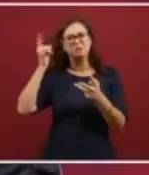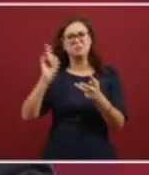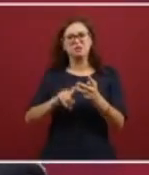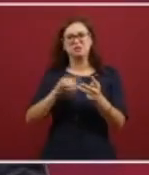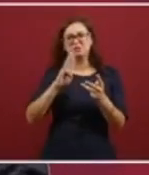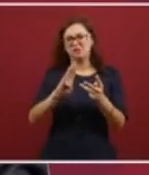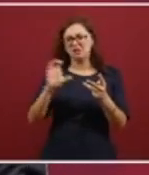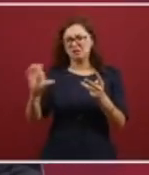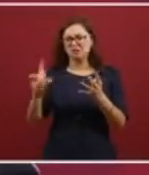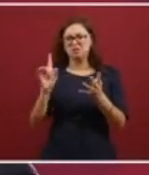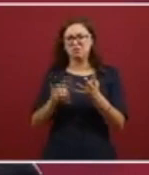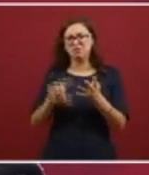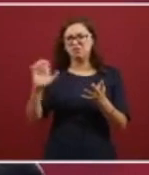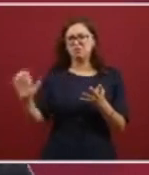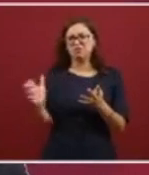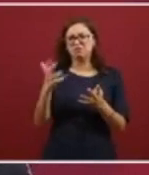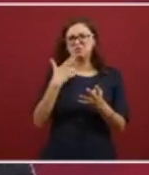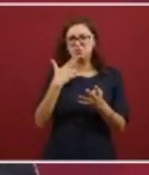no había